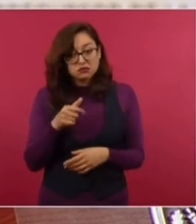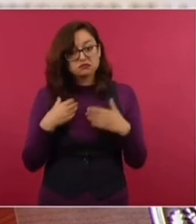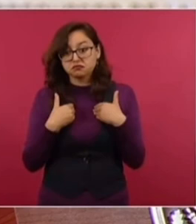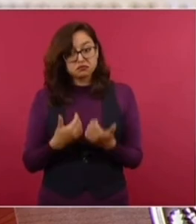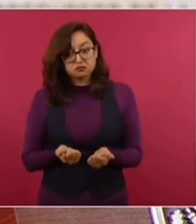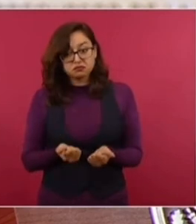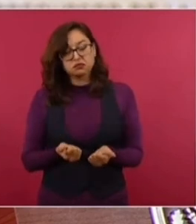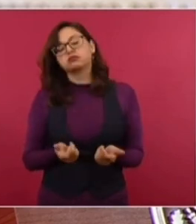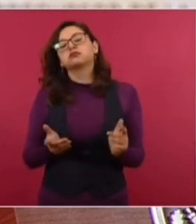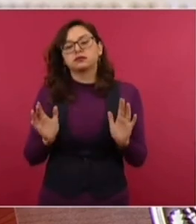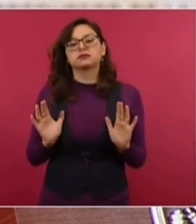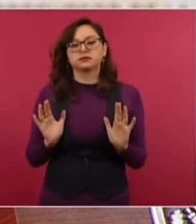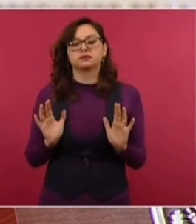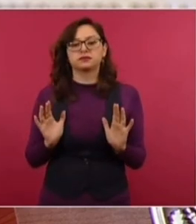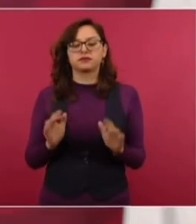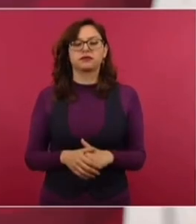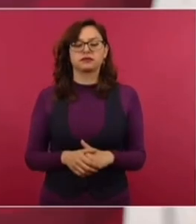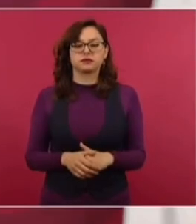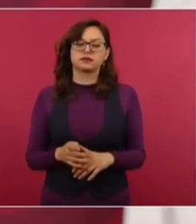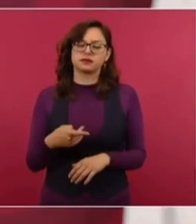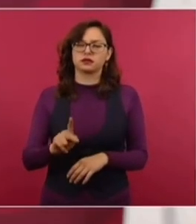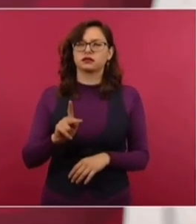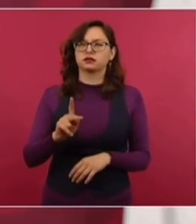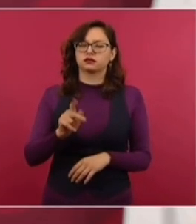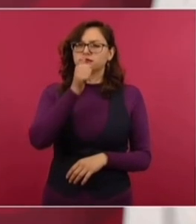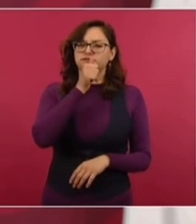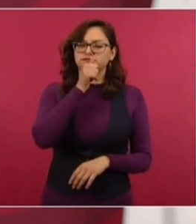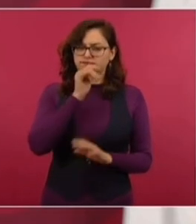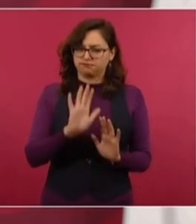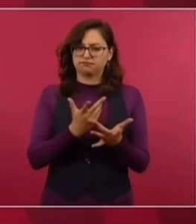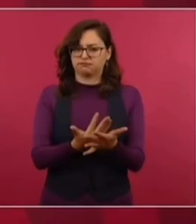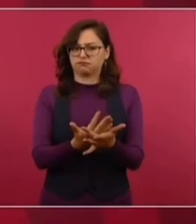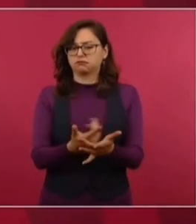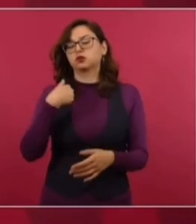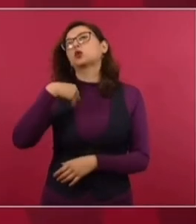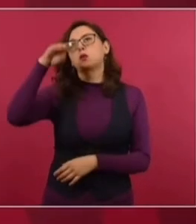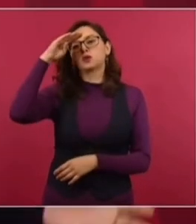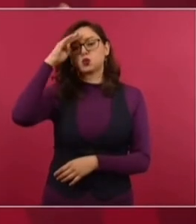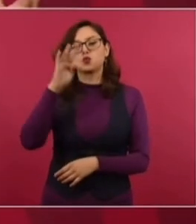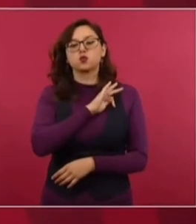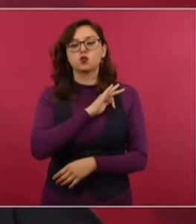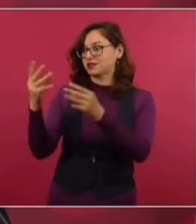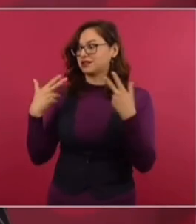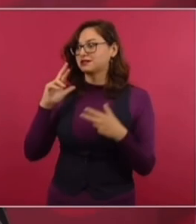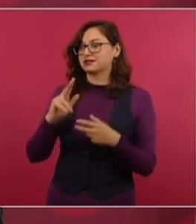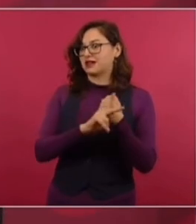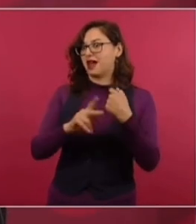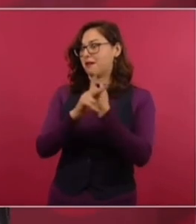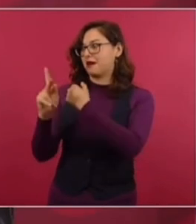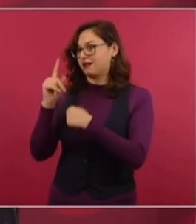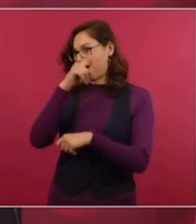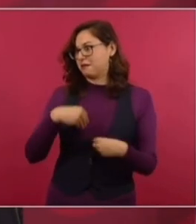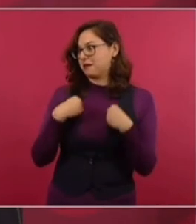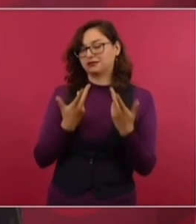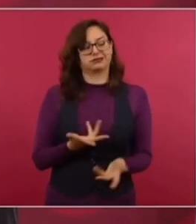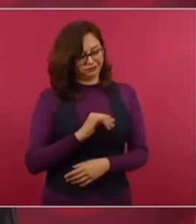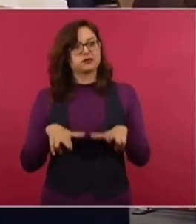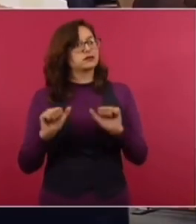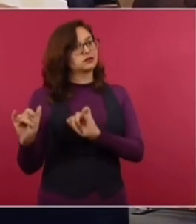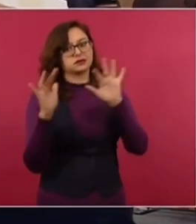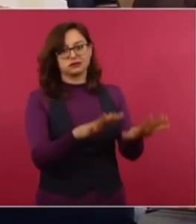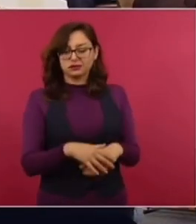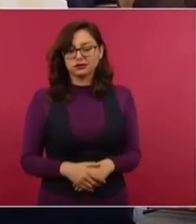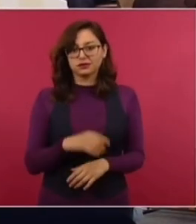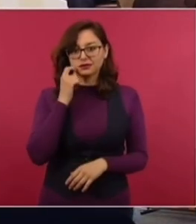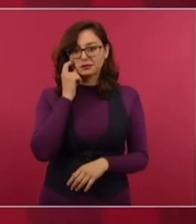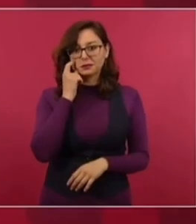no hubo entendimiento. Pero yo no descarto de que haya esta unidad. Y también el que no quiera asistir,